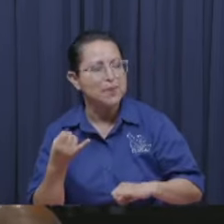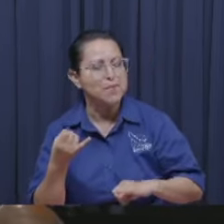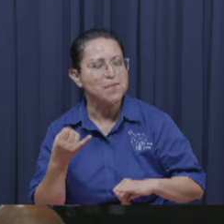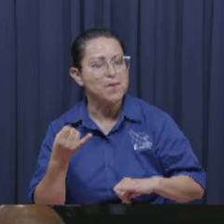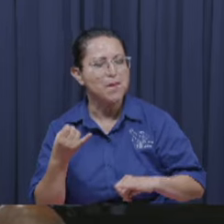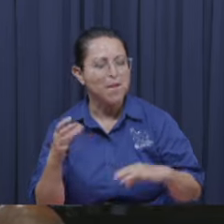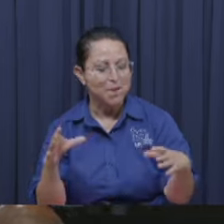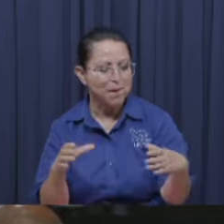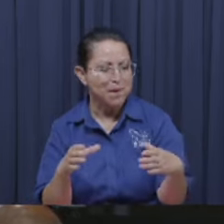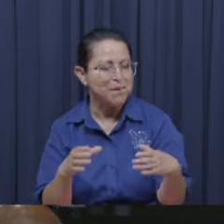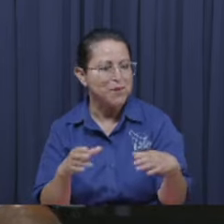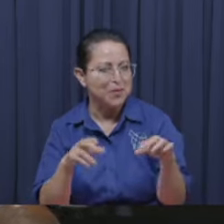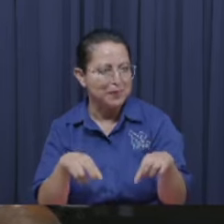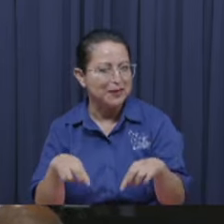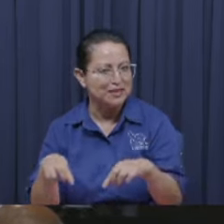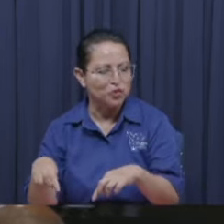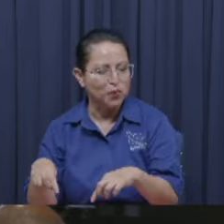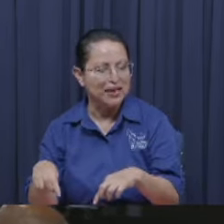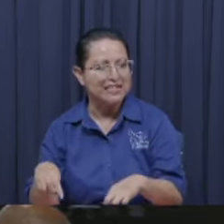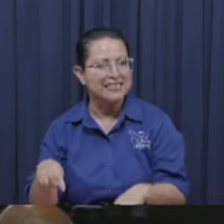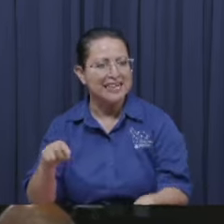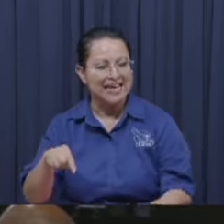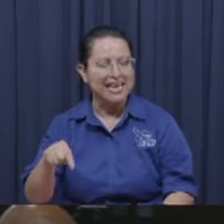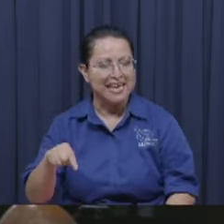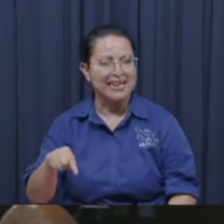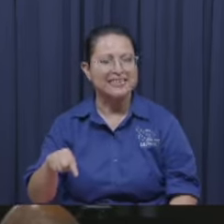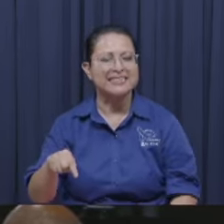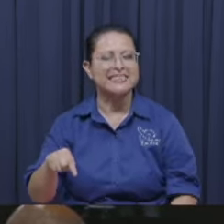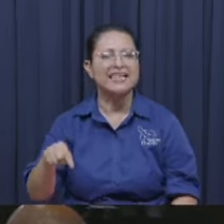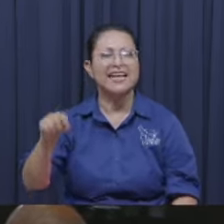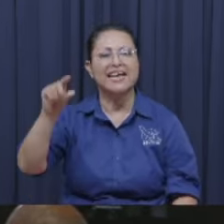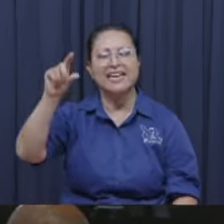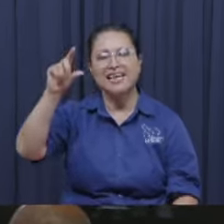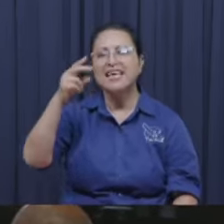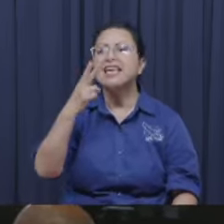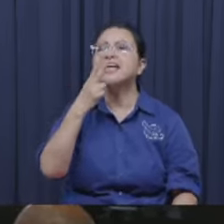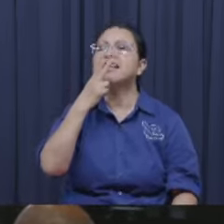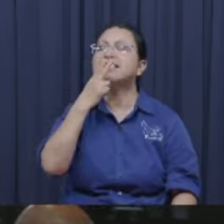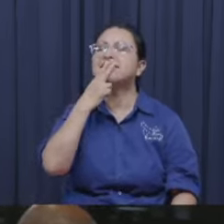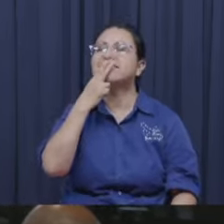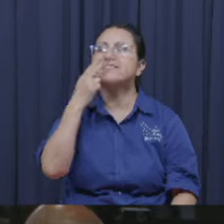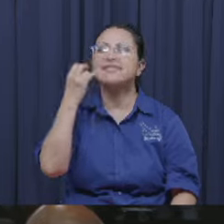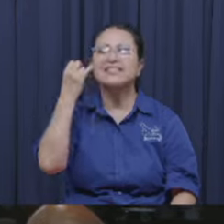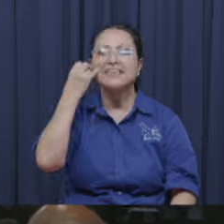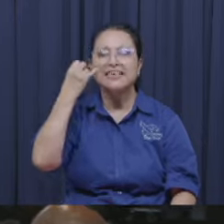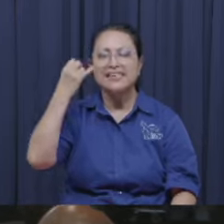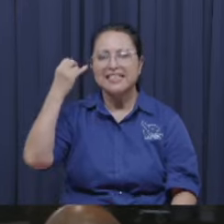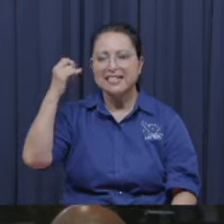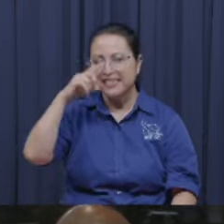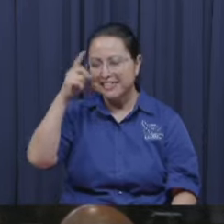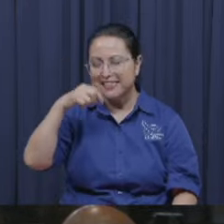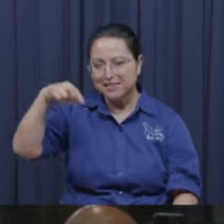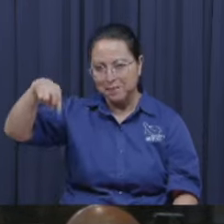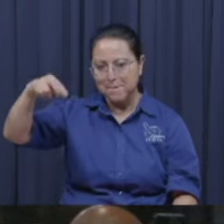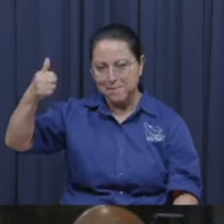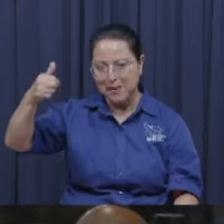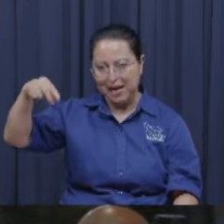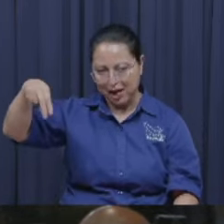la última raza, por decirlo así, es la hispanoparlante. A los últimos nos dejaron ahí.